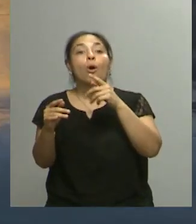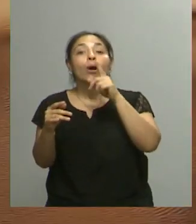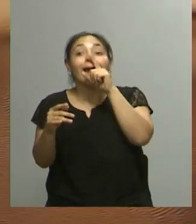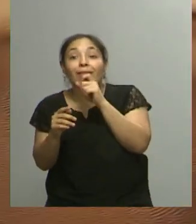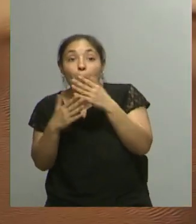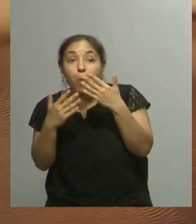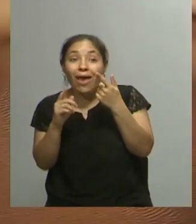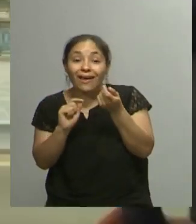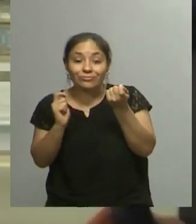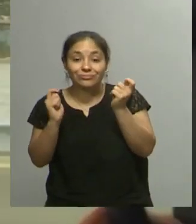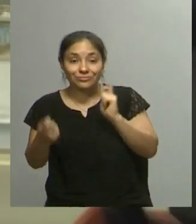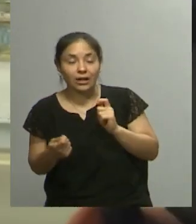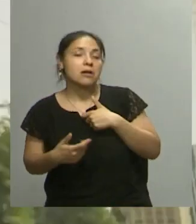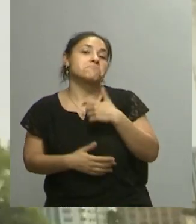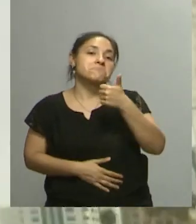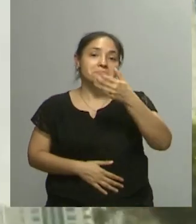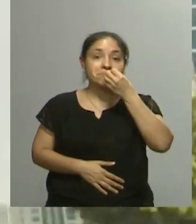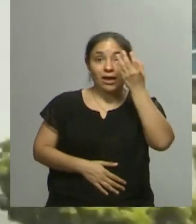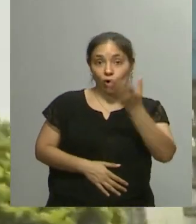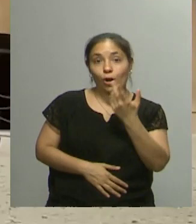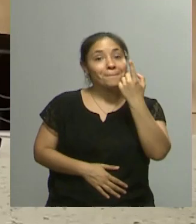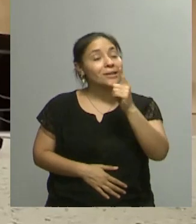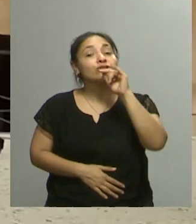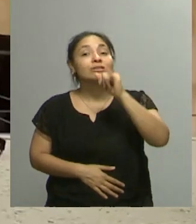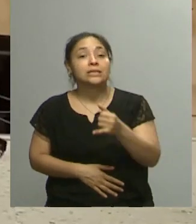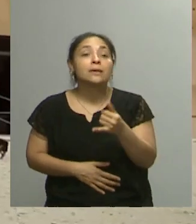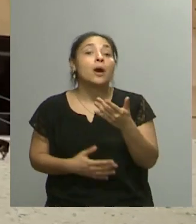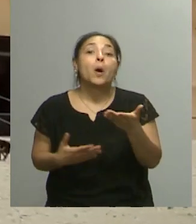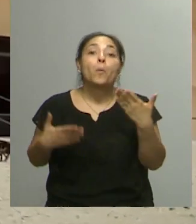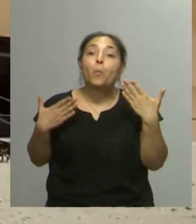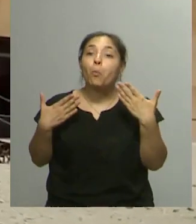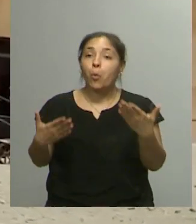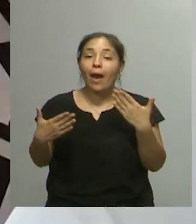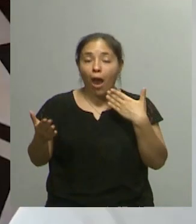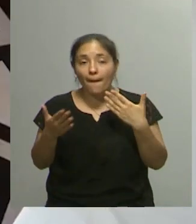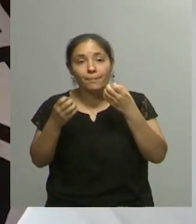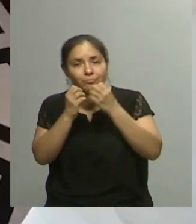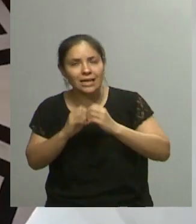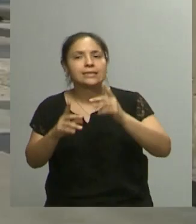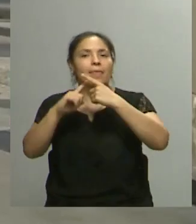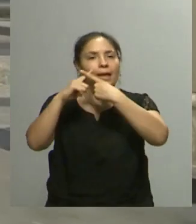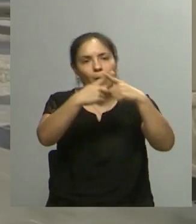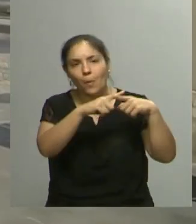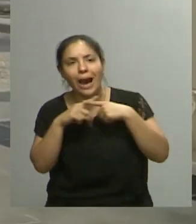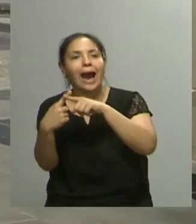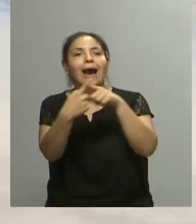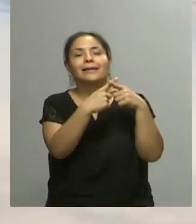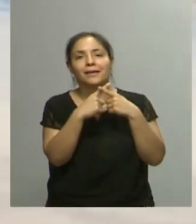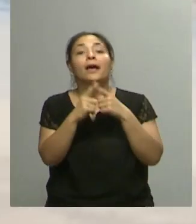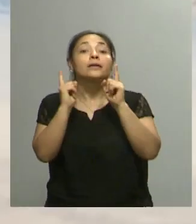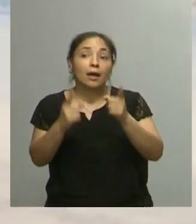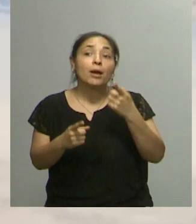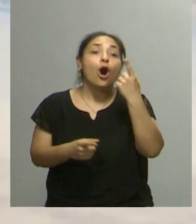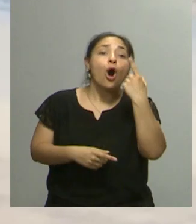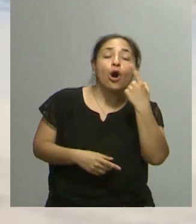Me parece que sí sirve para empezar a hablar de ciertos temas, sí sirve para conocer más, porque de